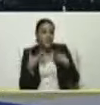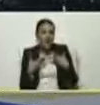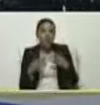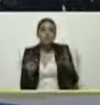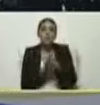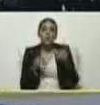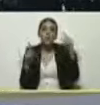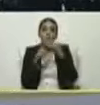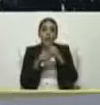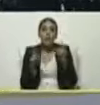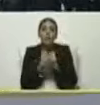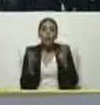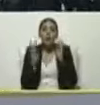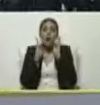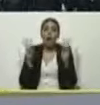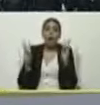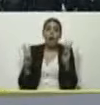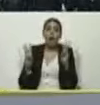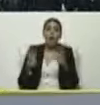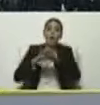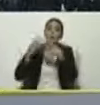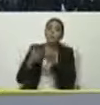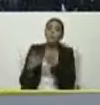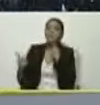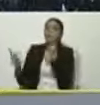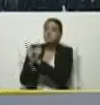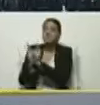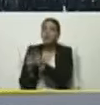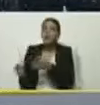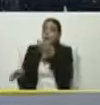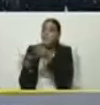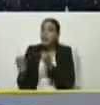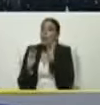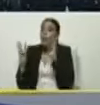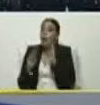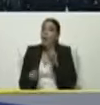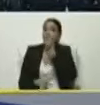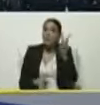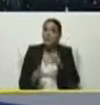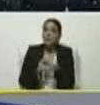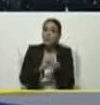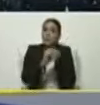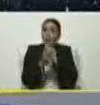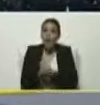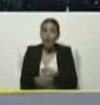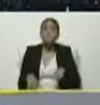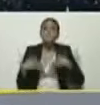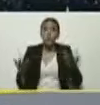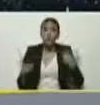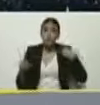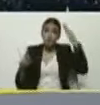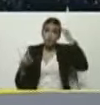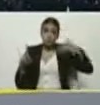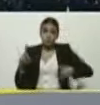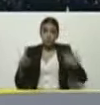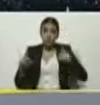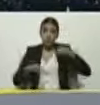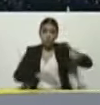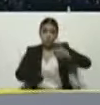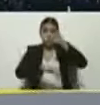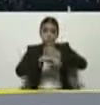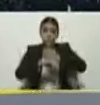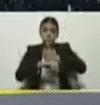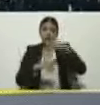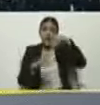palabras de asombro del mundo entero. Por eso, como comandante en jefe que soy de la